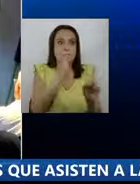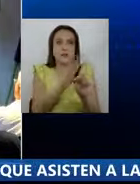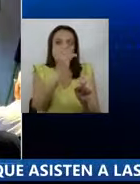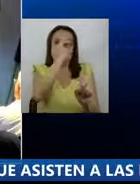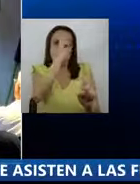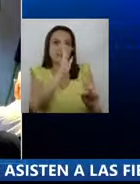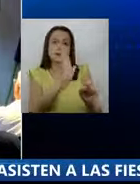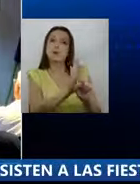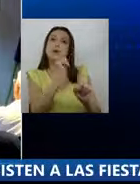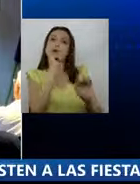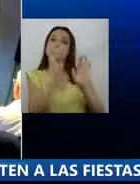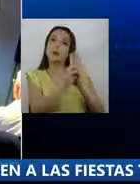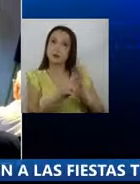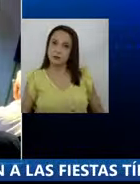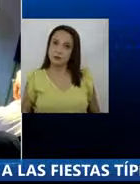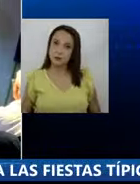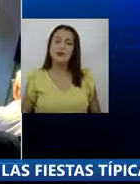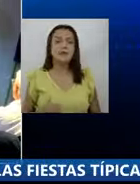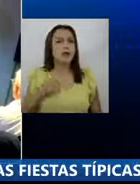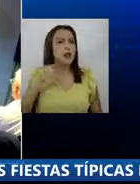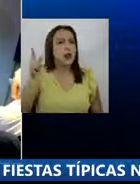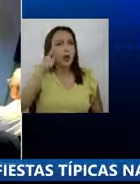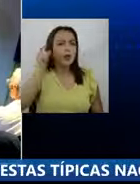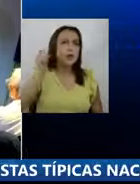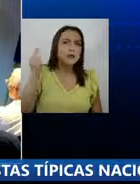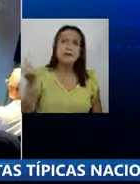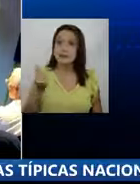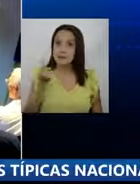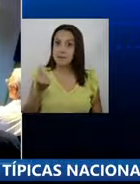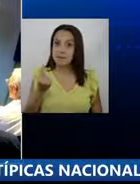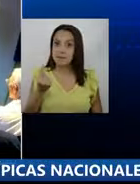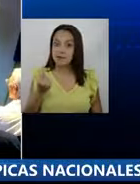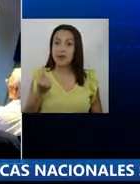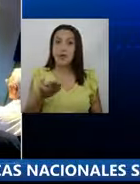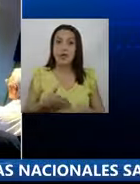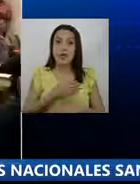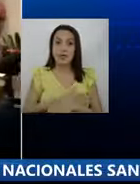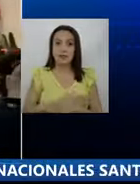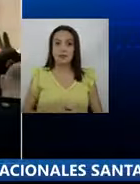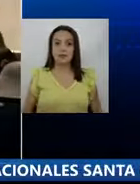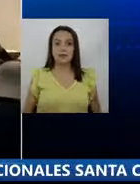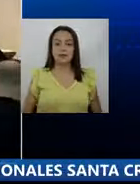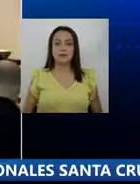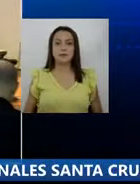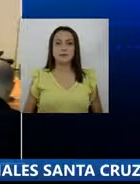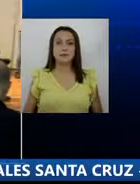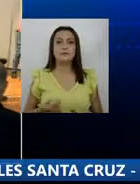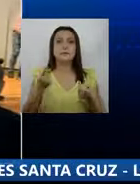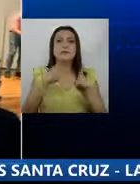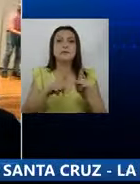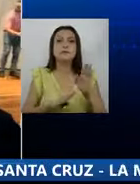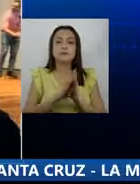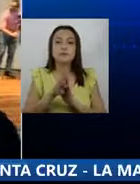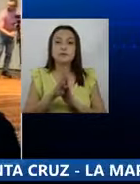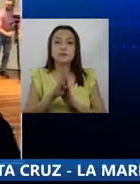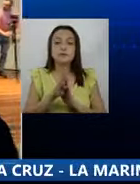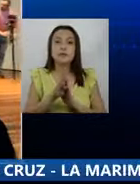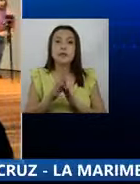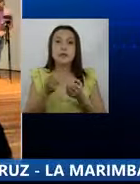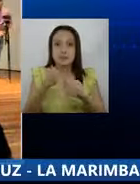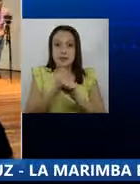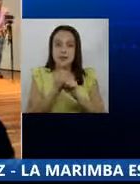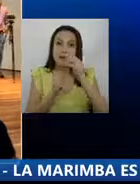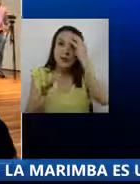derechos. Tiene sentido siempre antes de que el hecho potencialmente dañino se realice. Ese